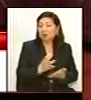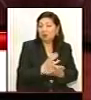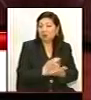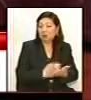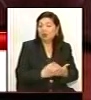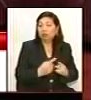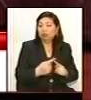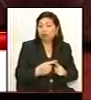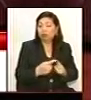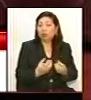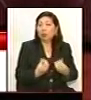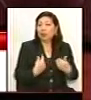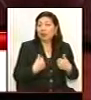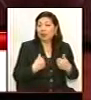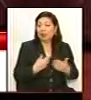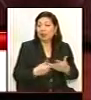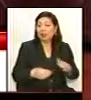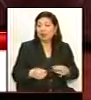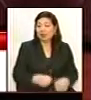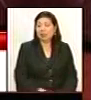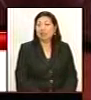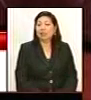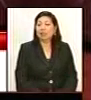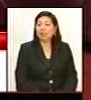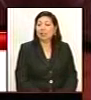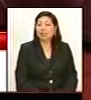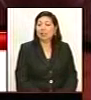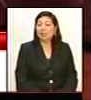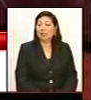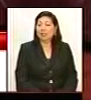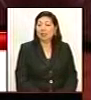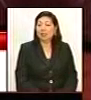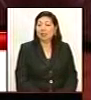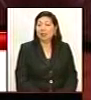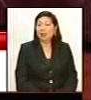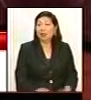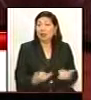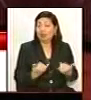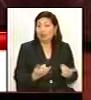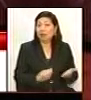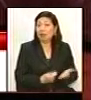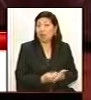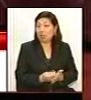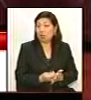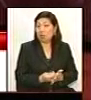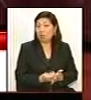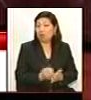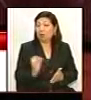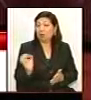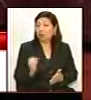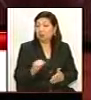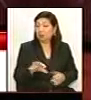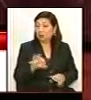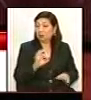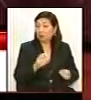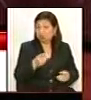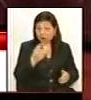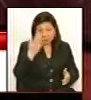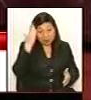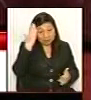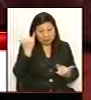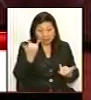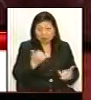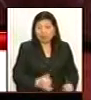simplificada, etcétera, como debe ser. Doctor Liendo, estas compras se hizo sin proceso de selección. ¿Tenía conocimiento de